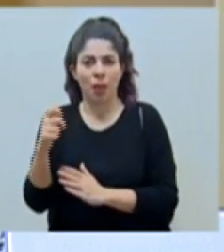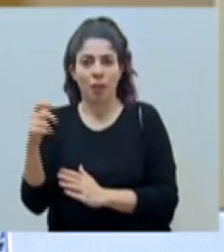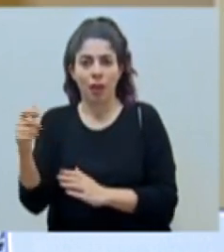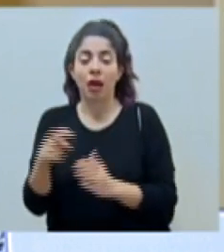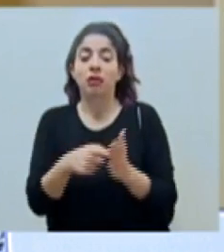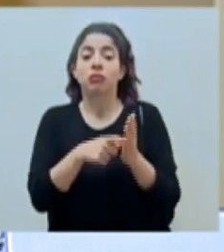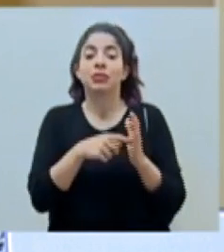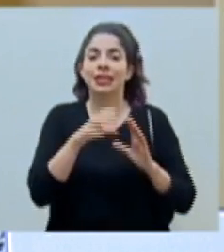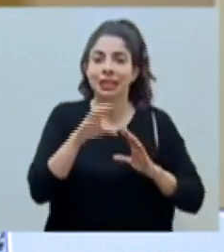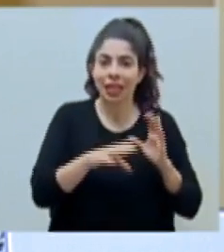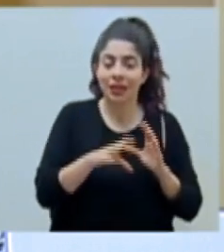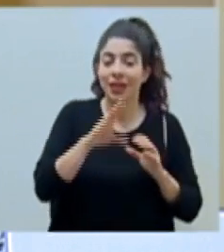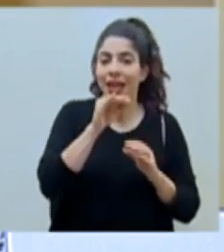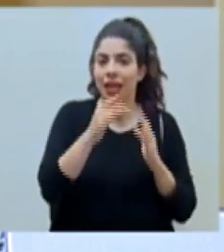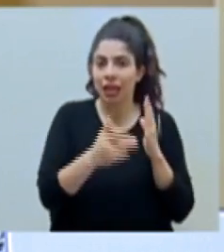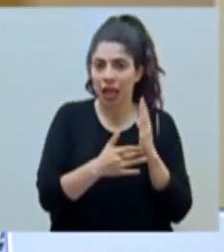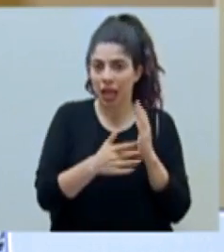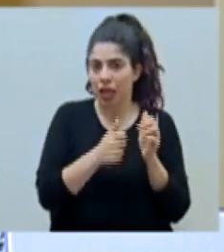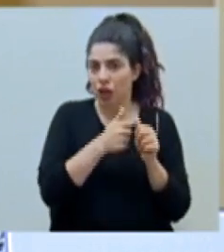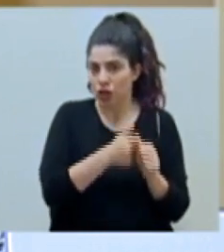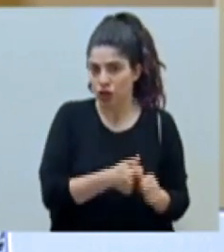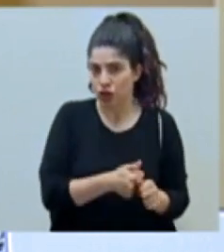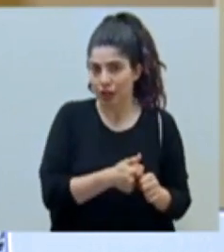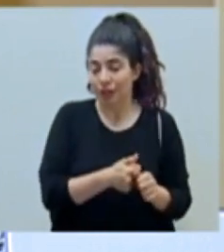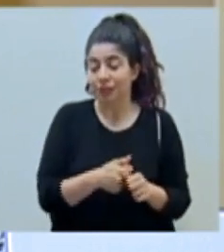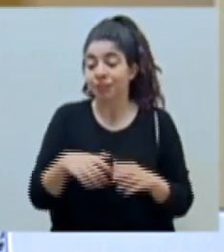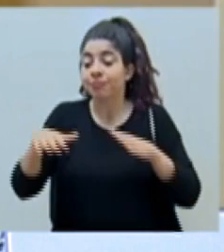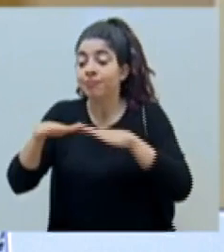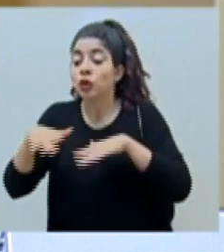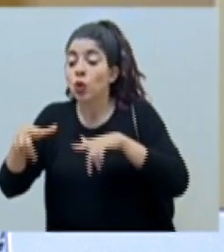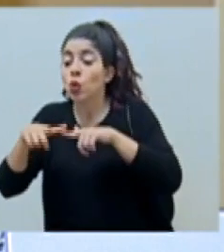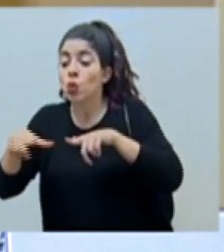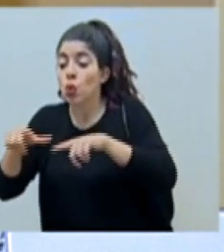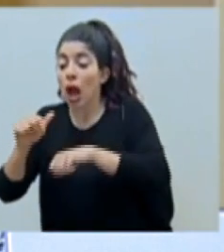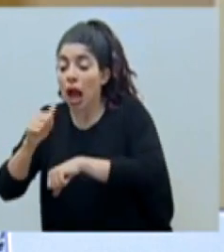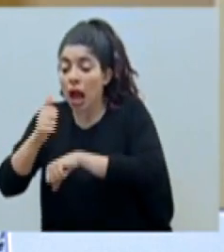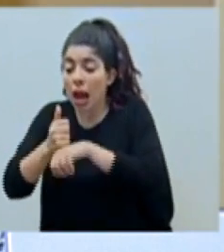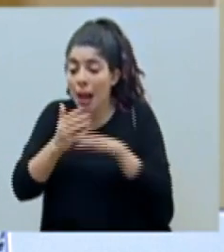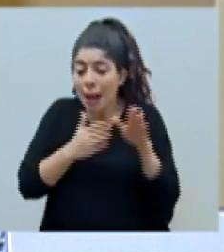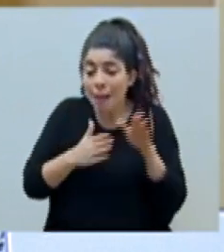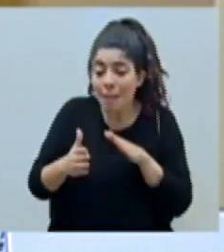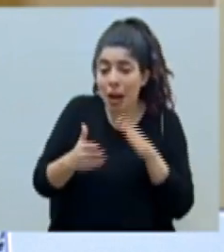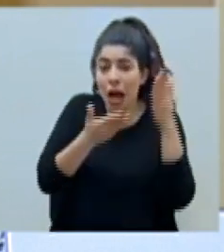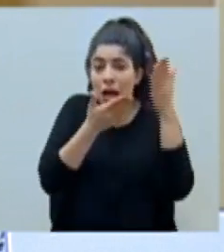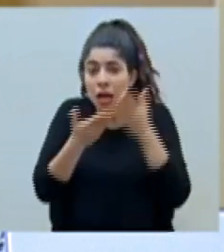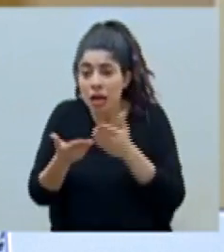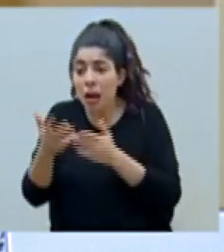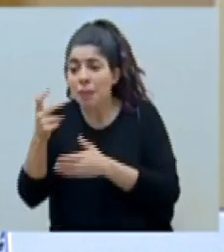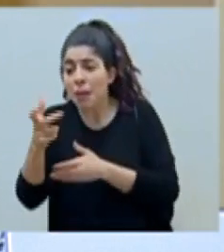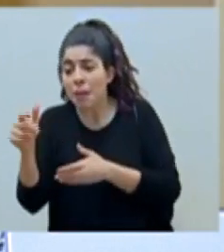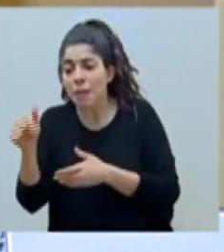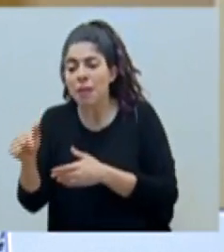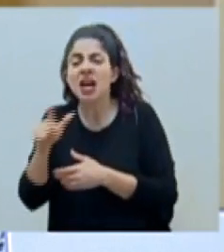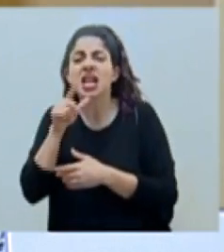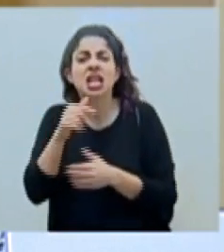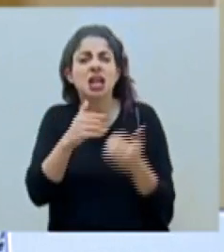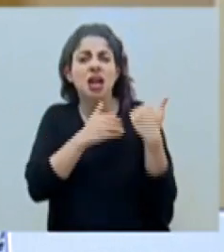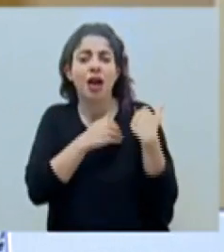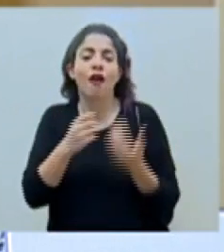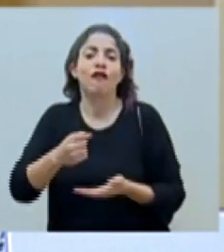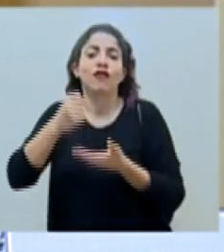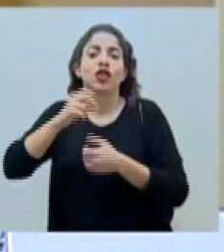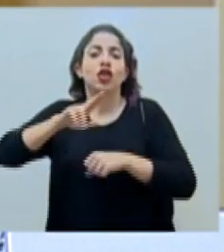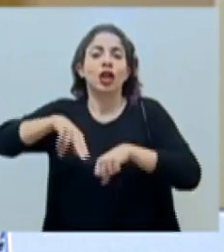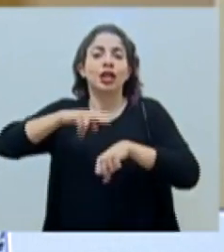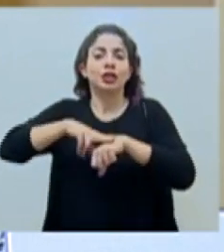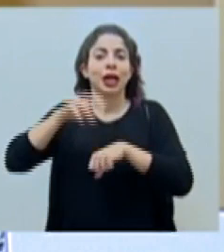técnicos científicos. Y en cuanto a las instalaciones y la capacidad logística, justamente ahí es donde está interviniendo el Fondo Nacional